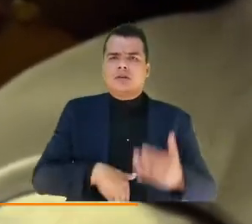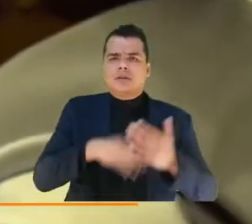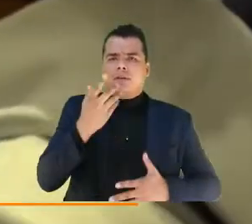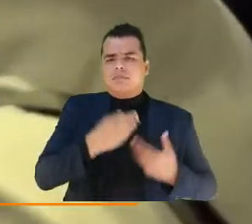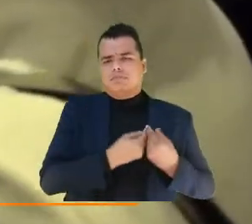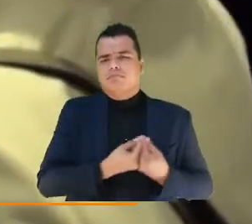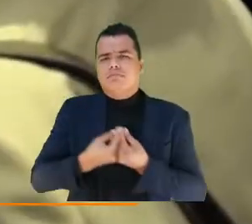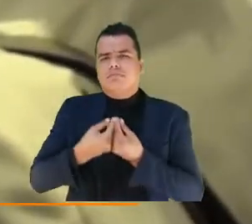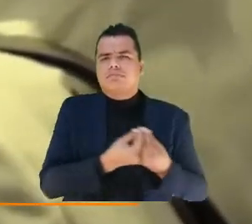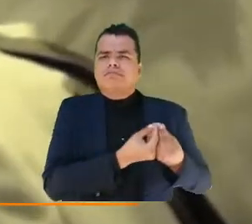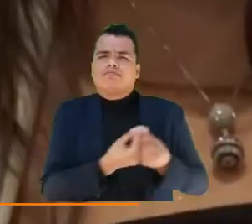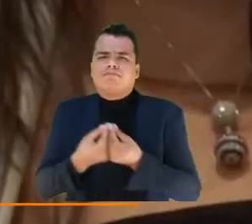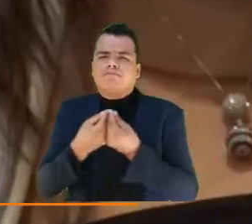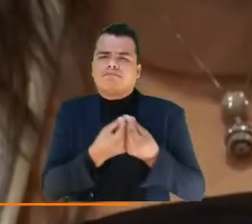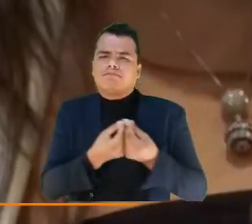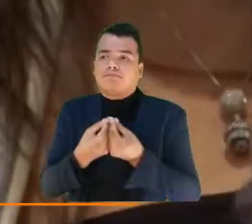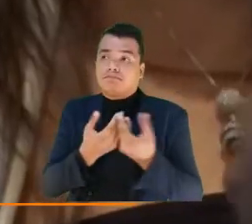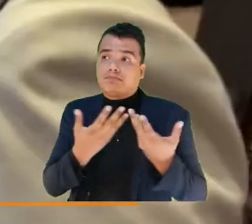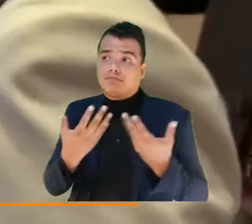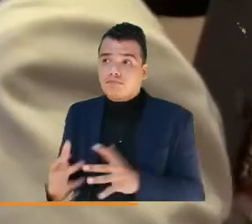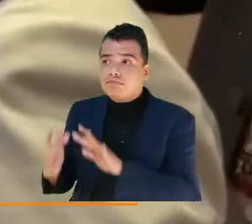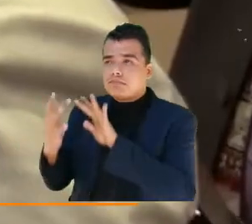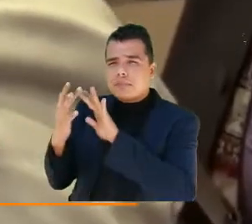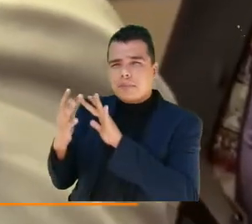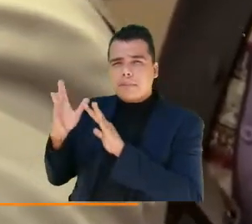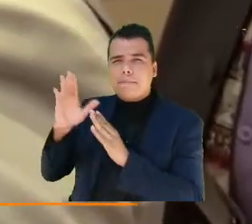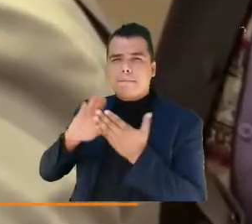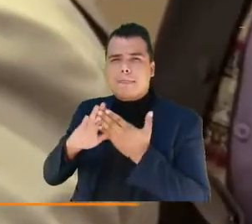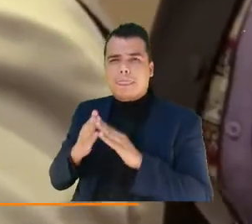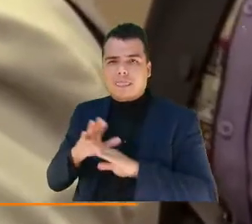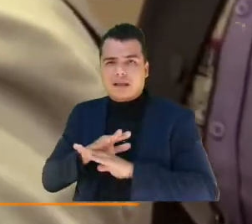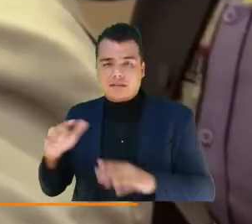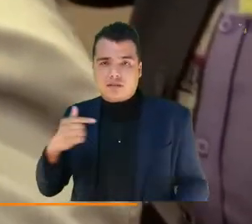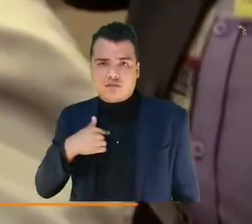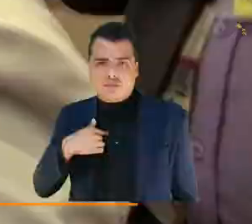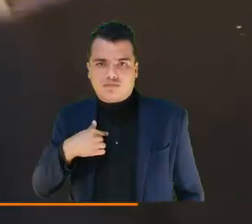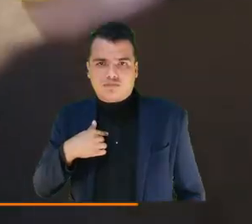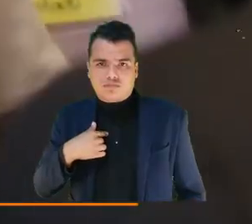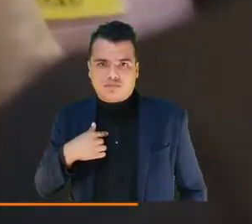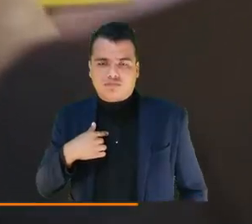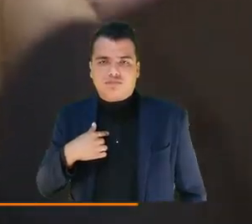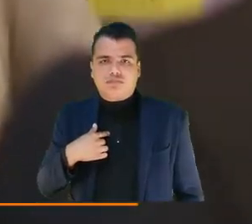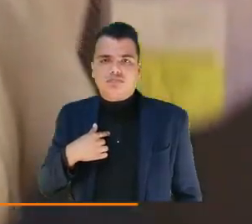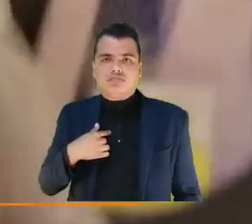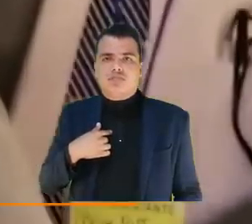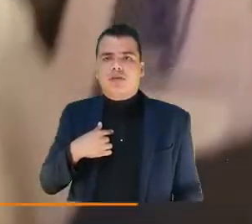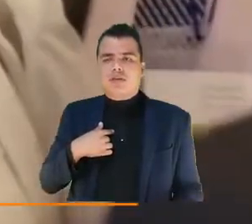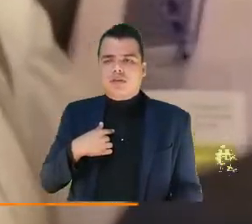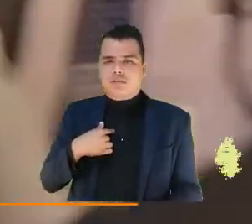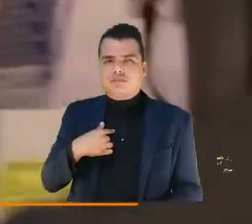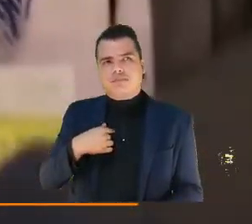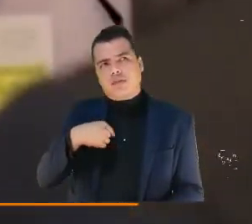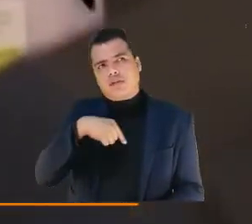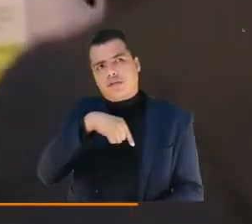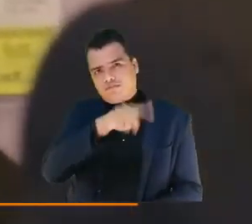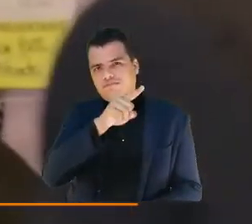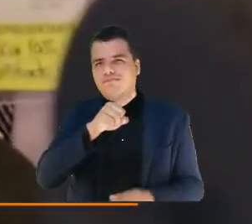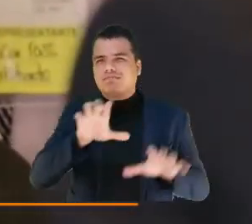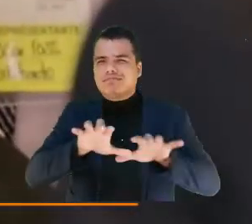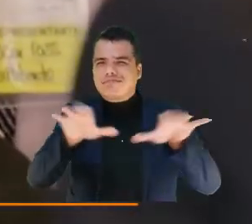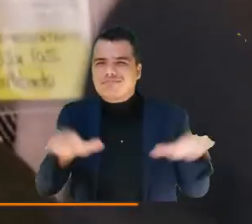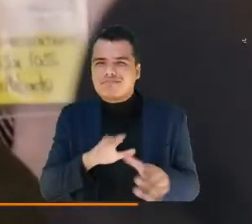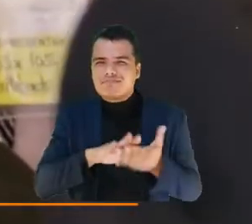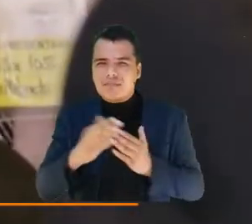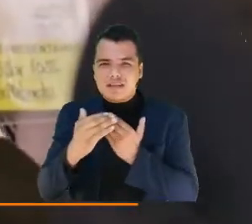ahí, ellas regresaron a la comunidad, y yo, a mí me habían invitado a participar en un evento de paz, pero